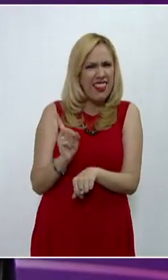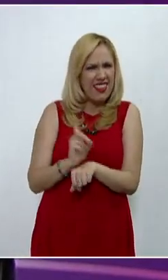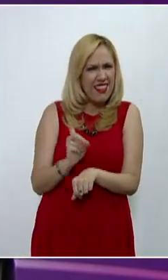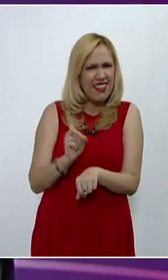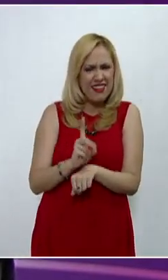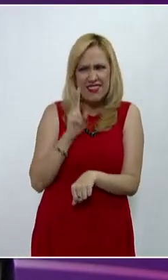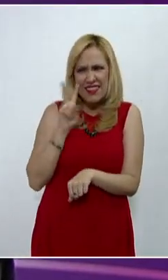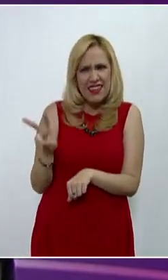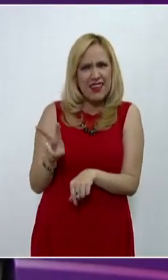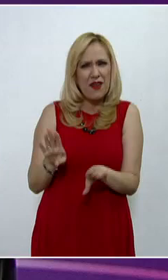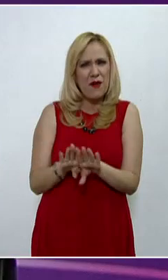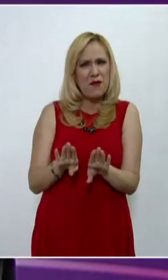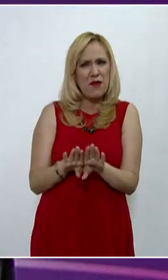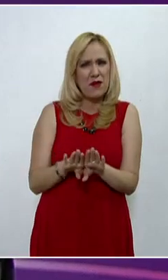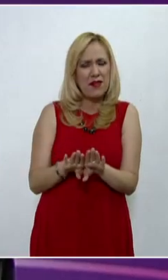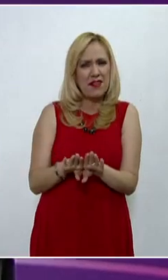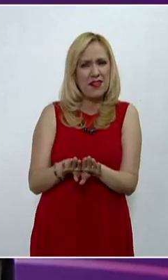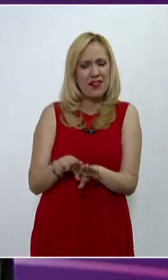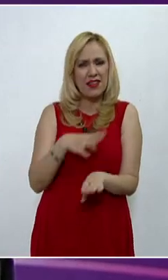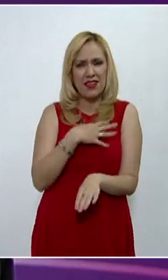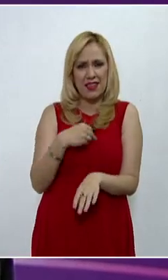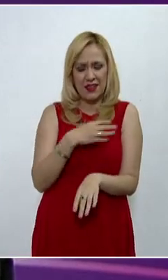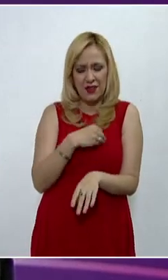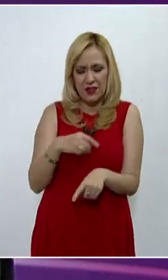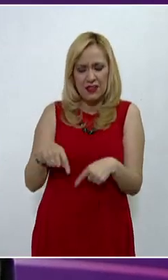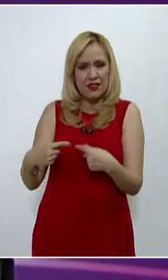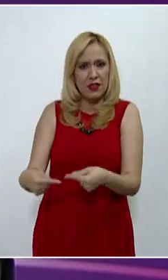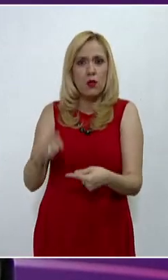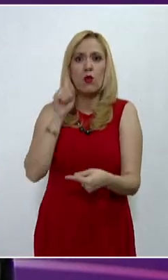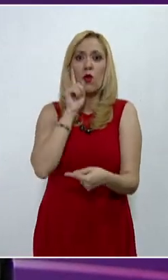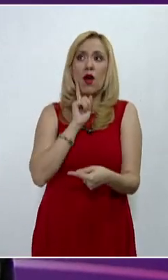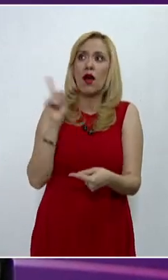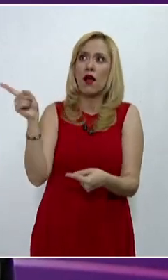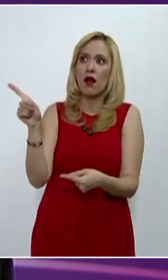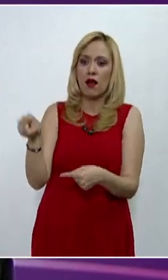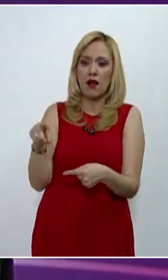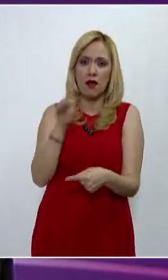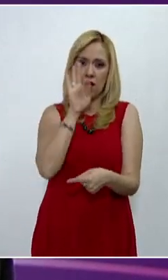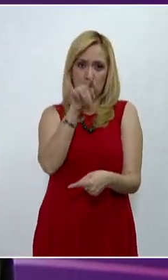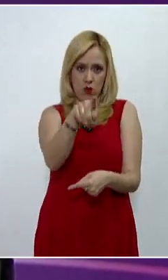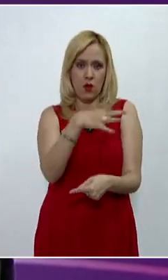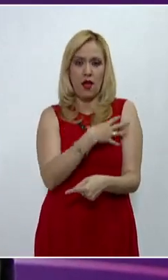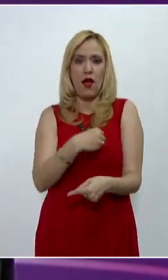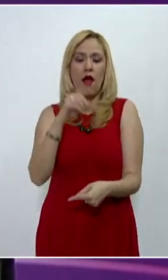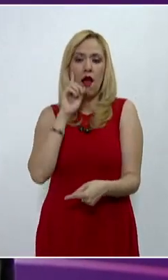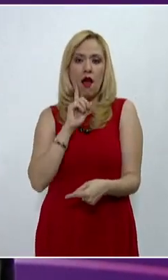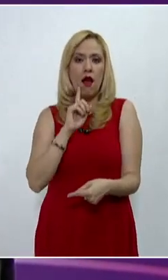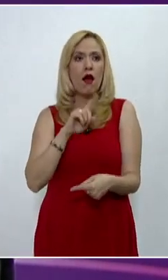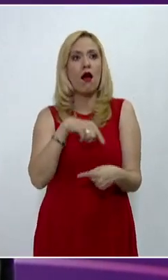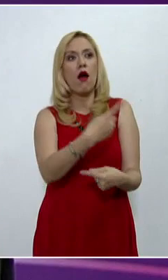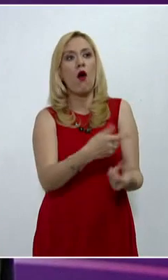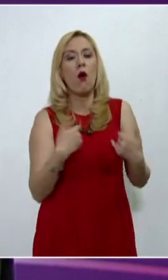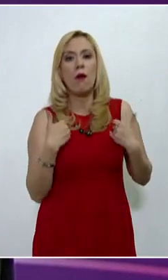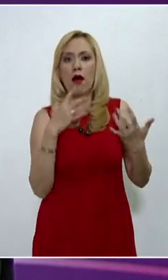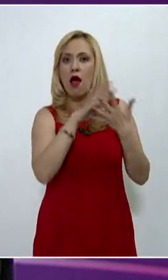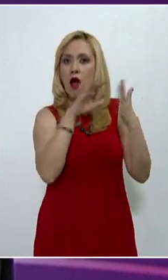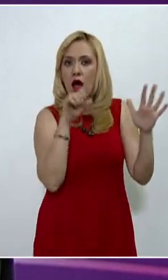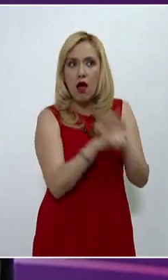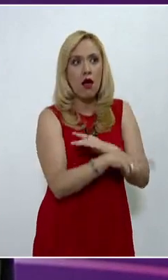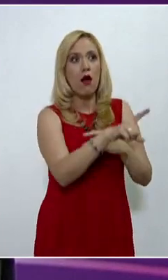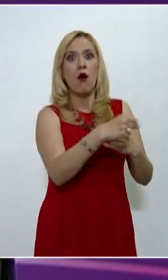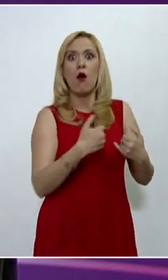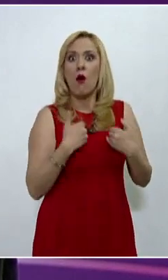puede suceder mañana en realidad a nuestros hijos, ¿no? O sea, hay más mujeres, pues si tienes una hija y hay más jóvenes en cárcel y además es